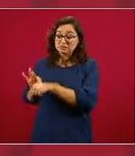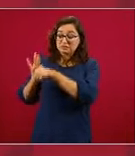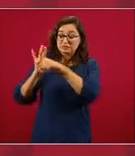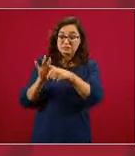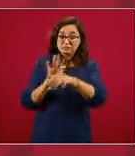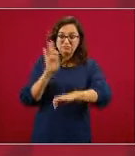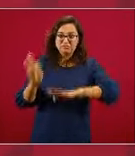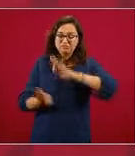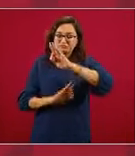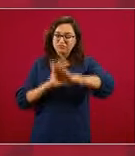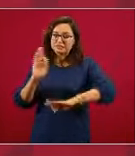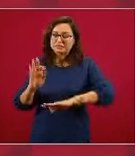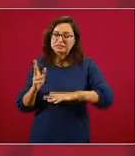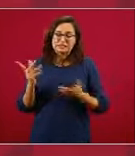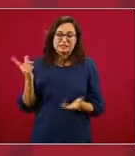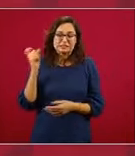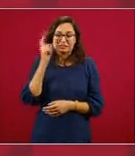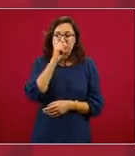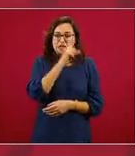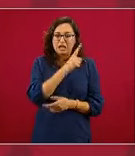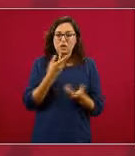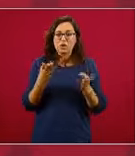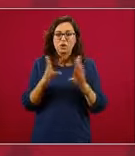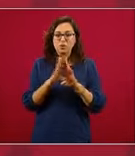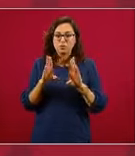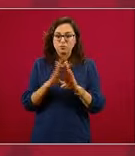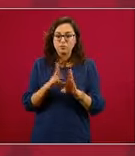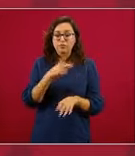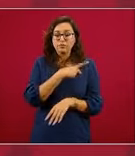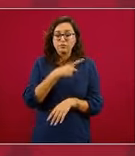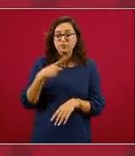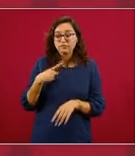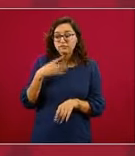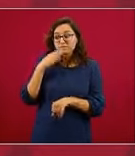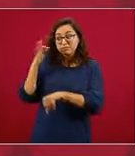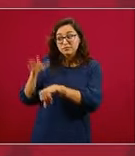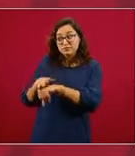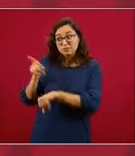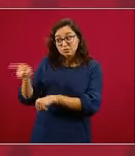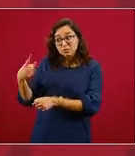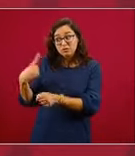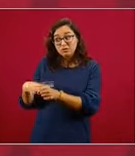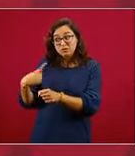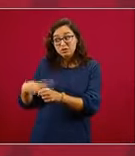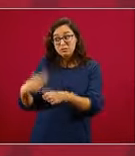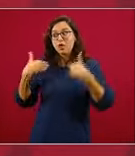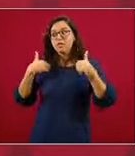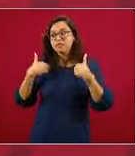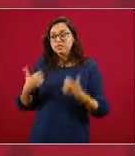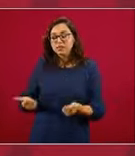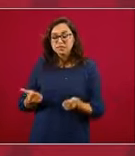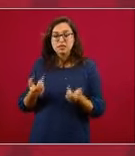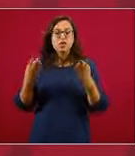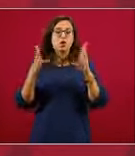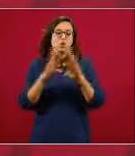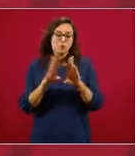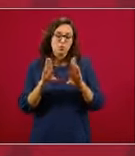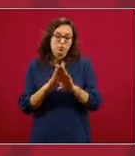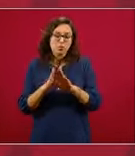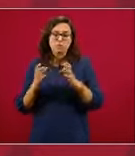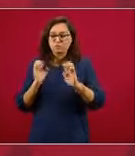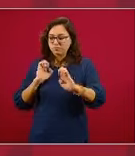un aproximamiento, ¿no?, que se le llama elevar la conciencia de enfermedad. Y esto significa que a través de una entrevista motivacional,